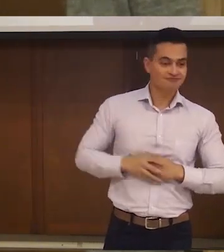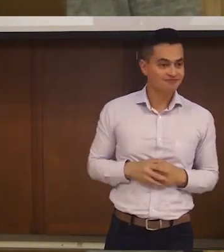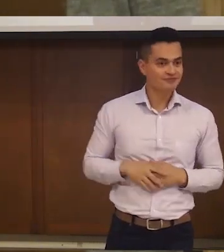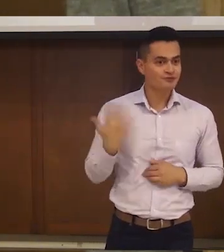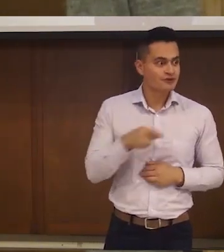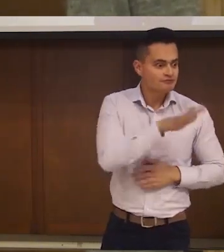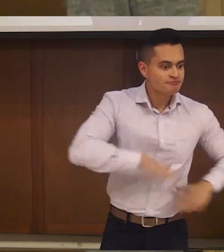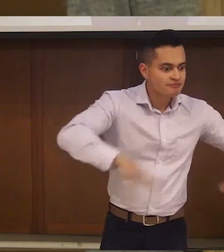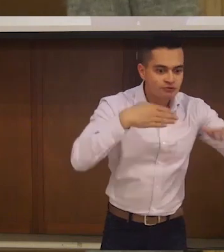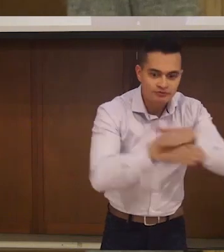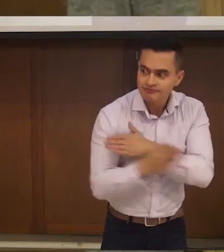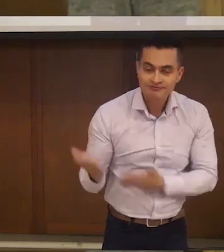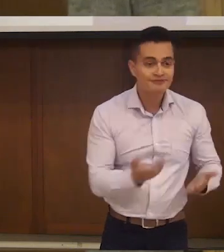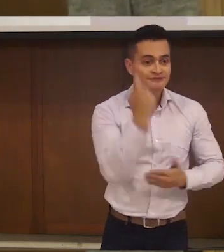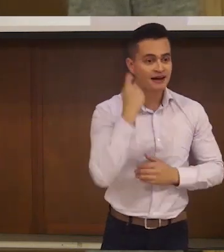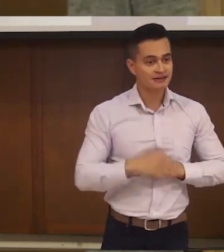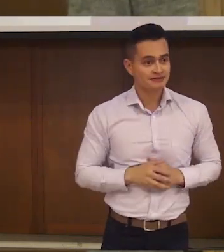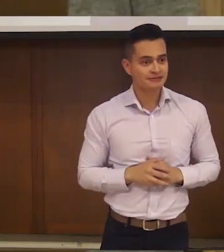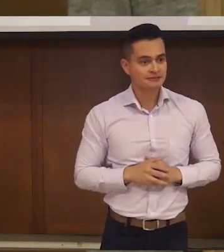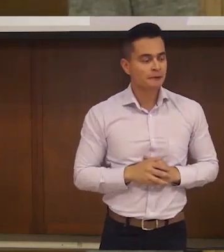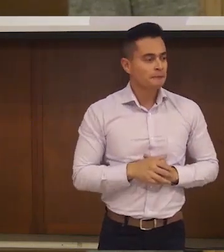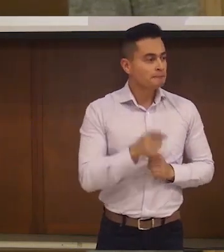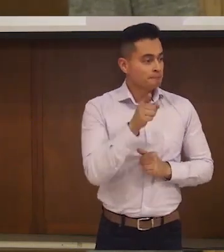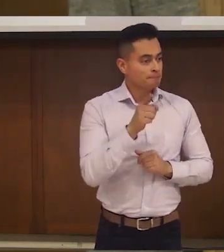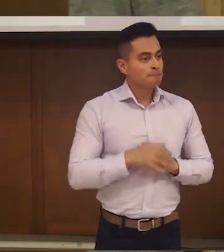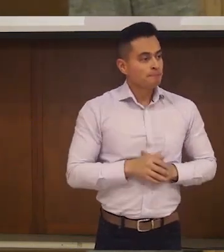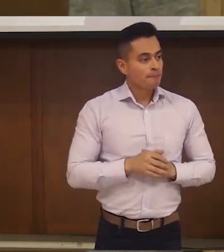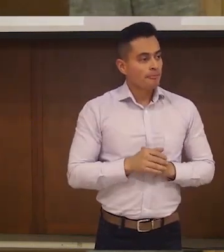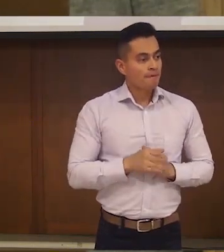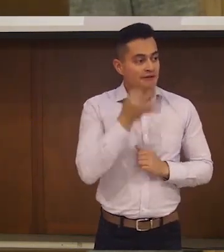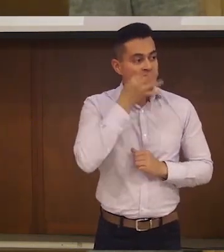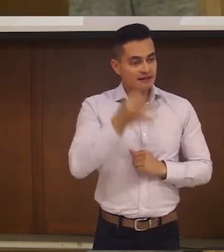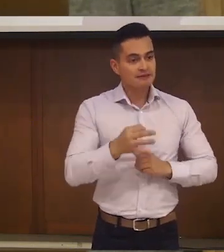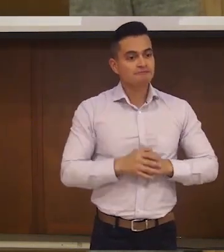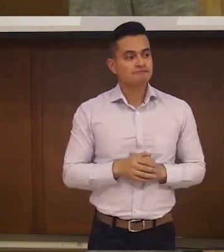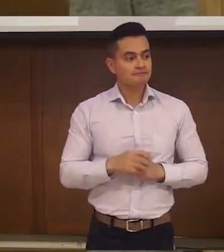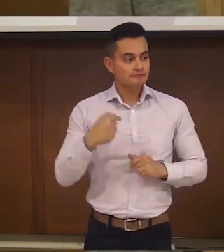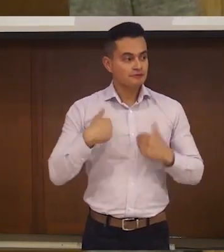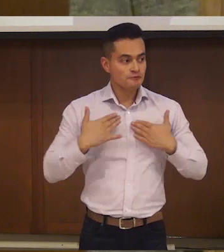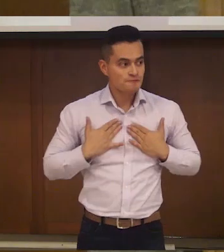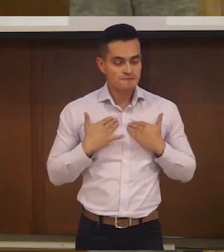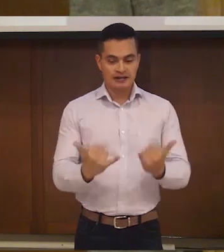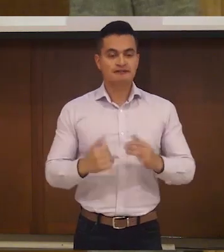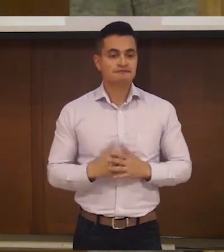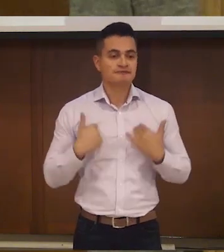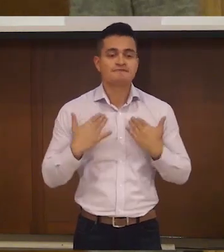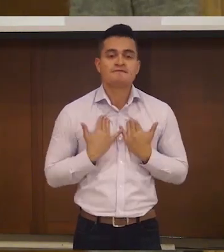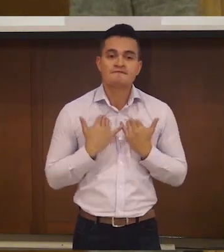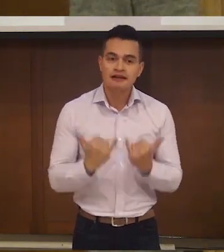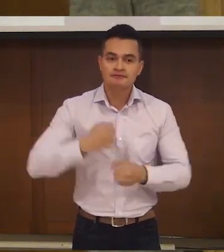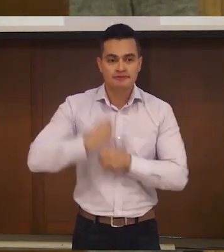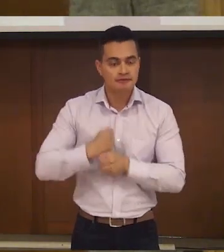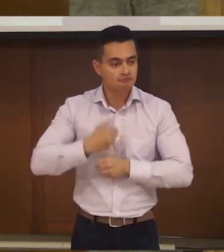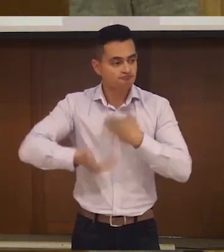están perdiendo. Entonces, no sé, estoy muy feliz